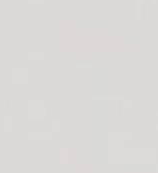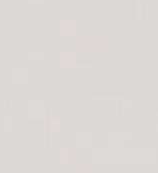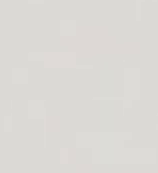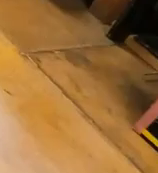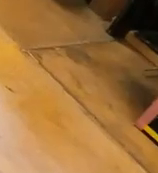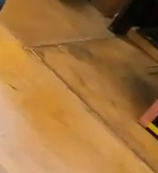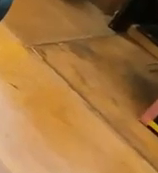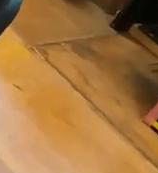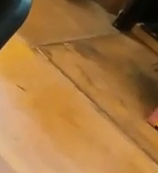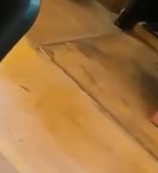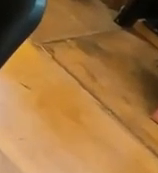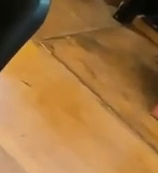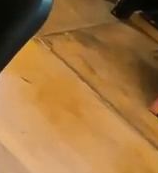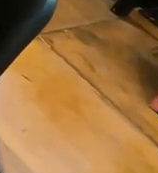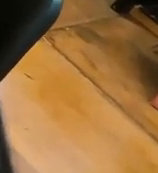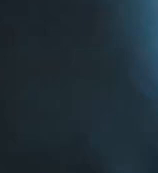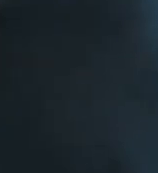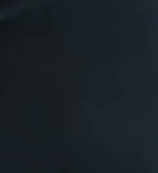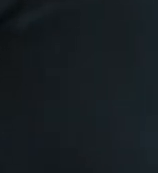AC